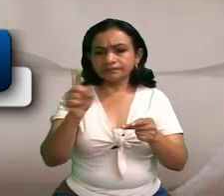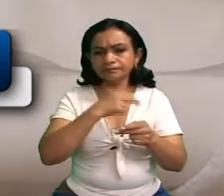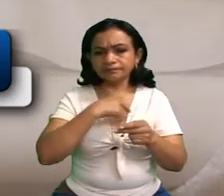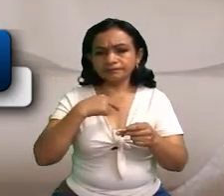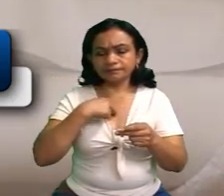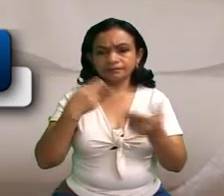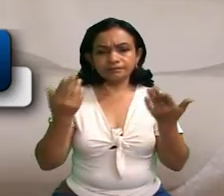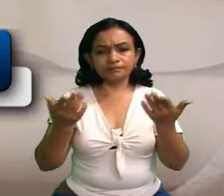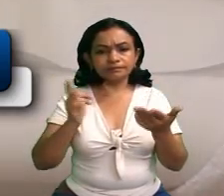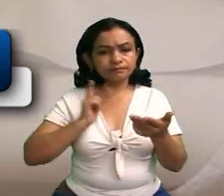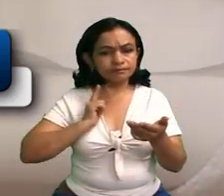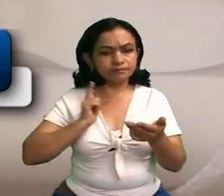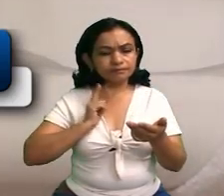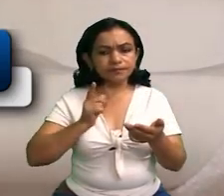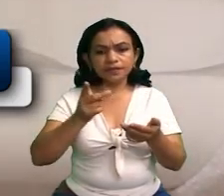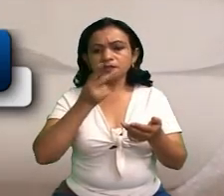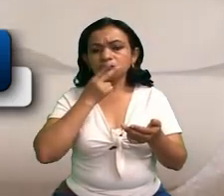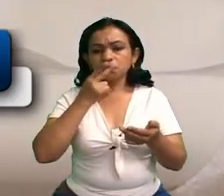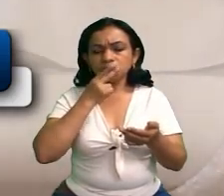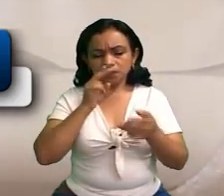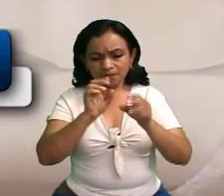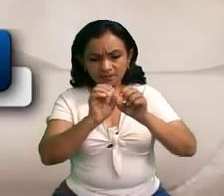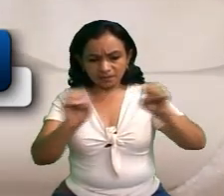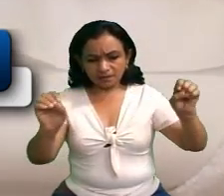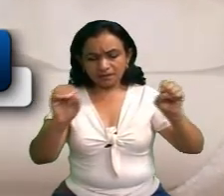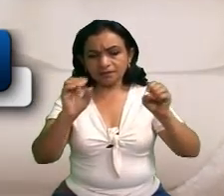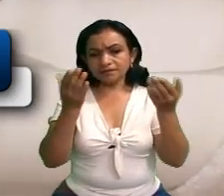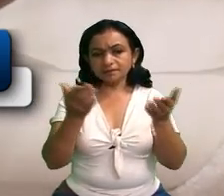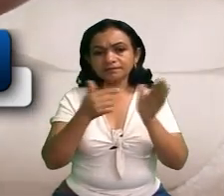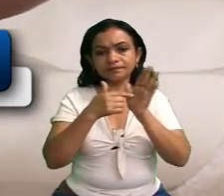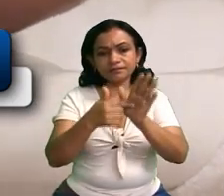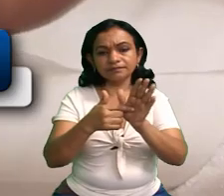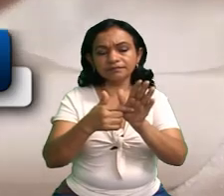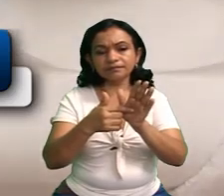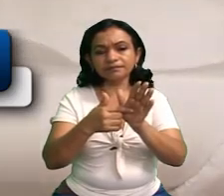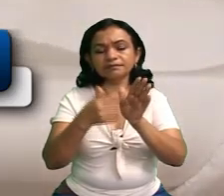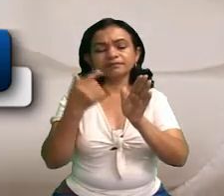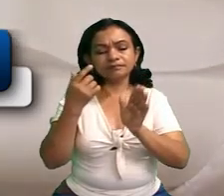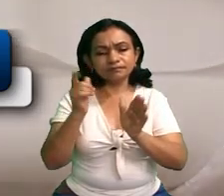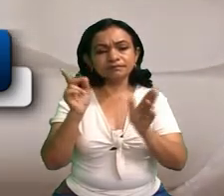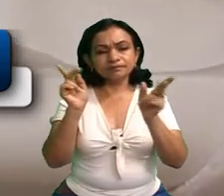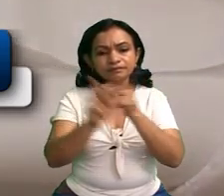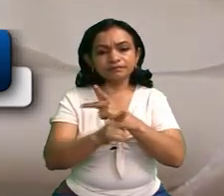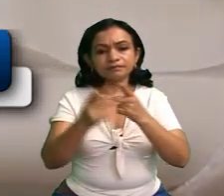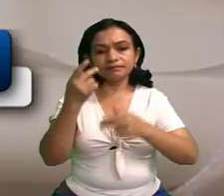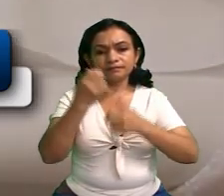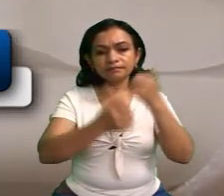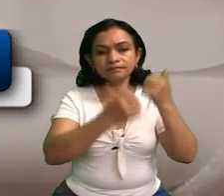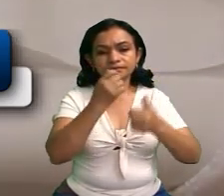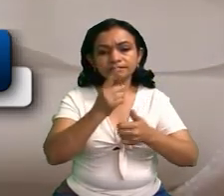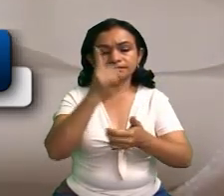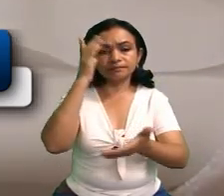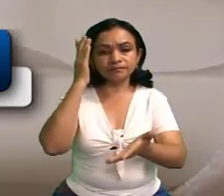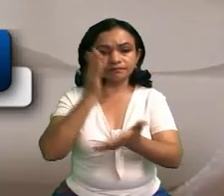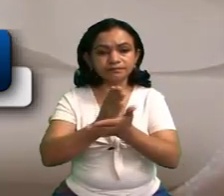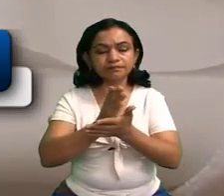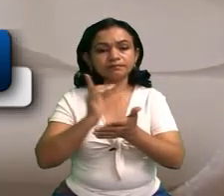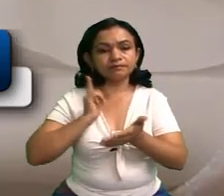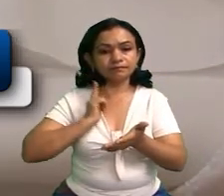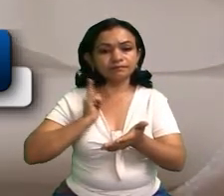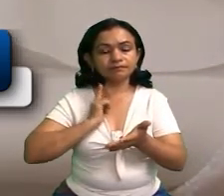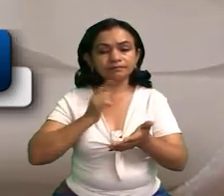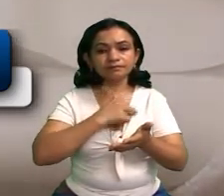detonante, porque tenemos fumadores que no tienen celulitis, por ejemplo, pero sí pueden empeorar el proceso una vez que este ya esté